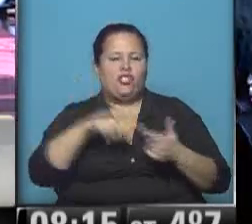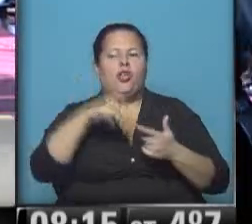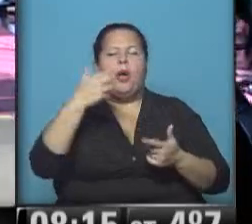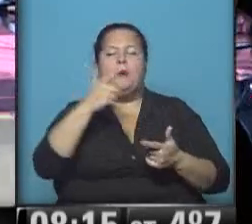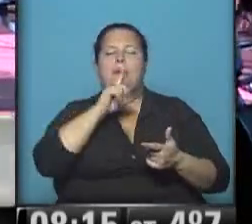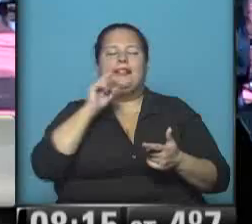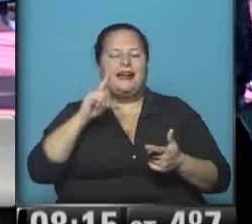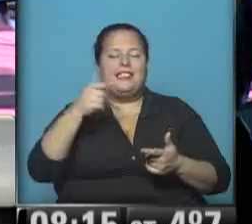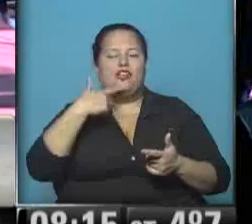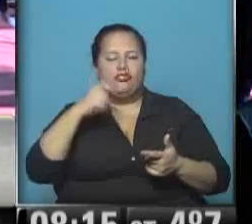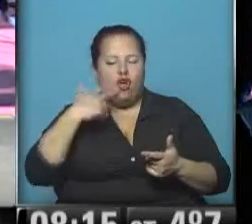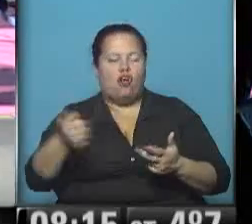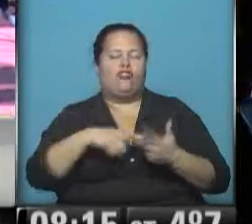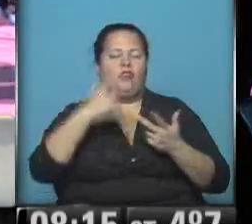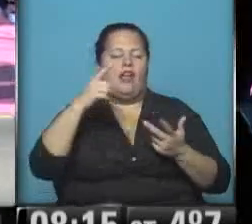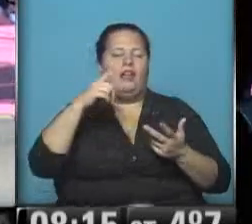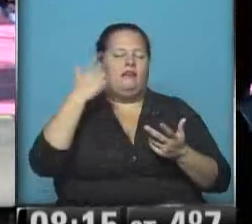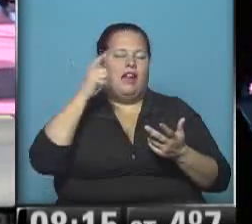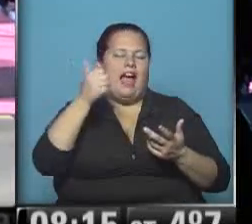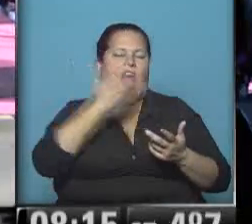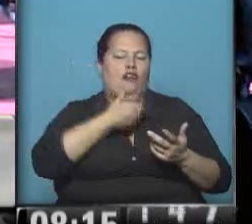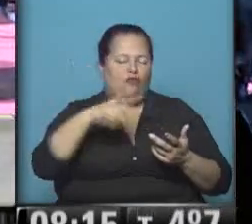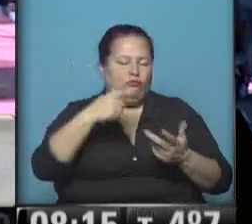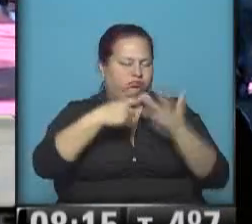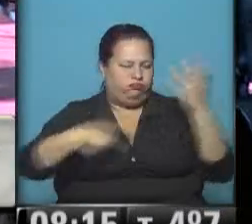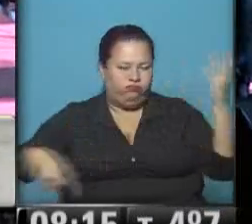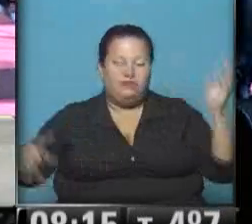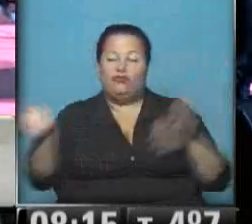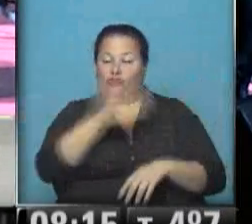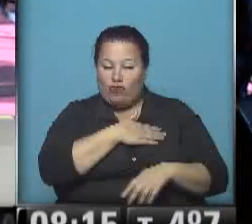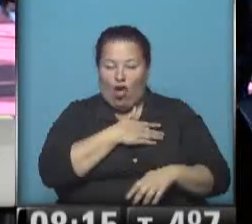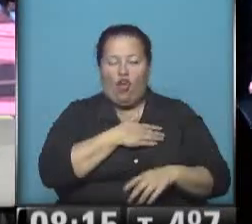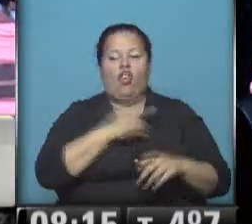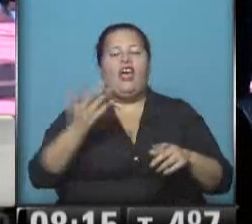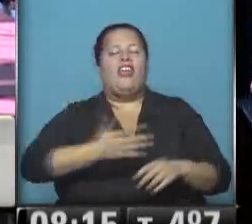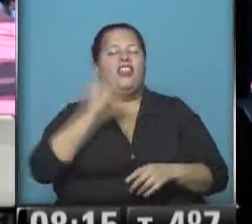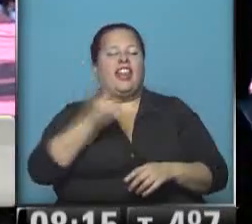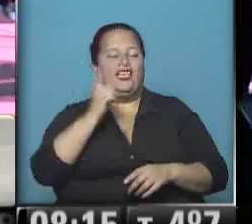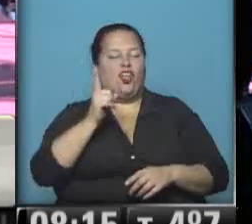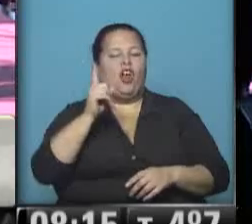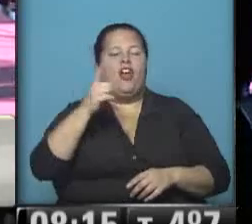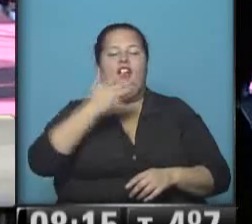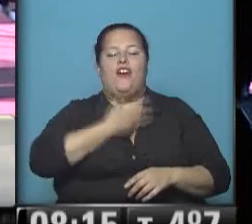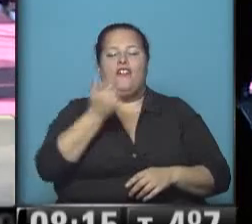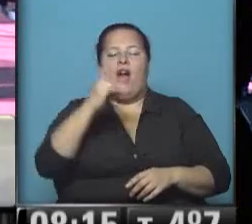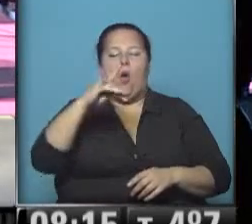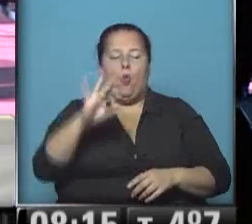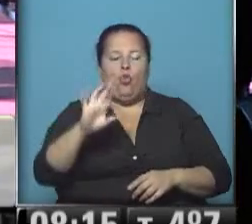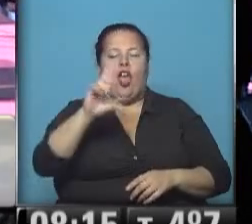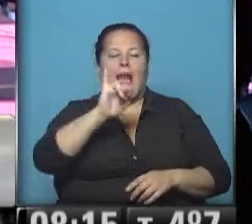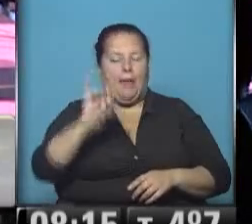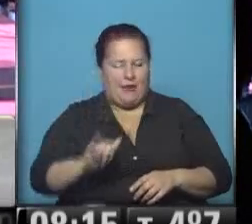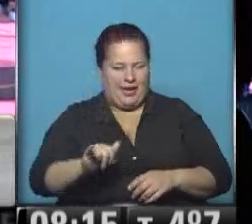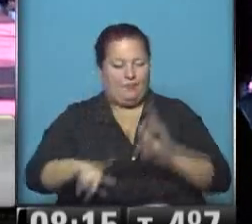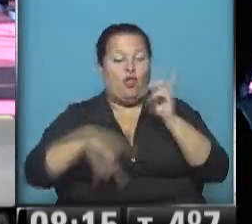Sosa, Mariana Baraj, Yamila Cafrune, Mónica Abraham, y todos ellos bajo la dirección de Facundo Ramírez. Para el